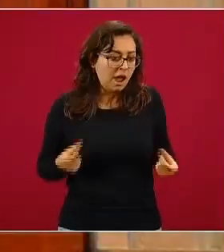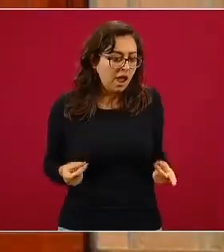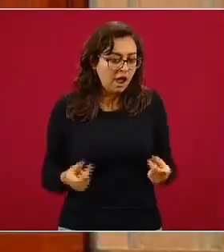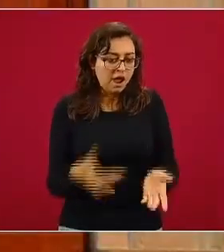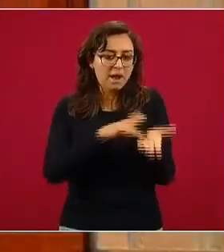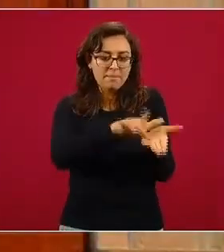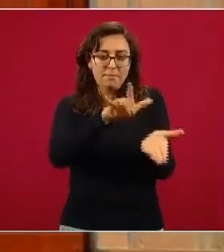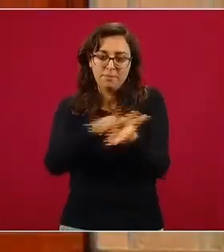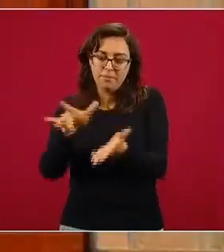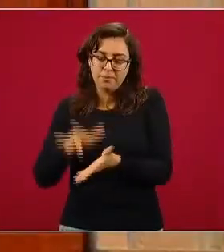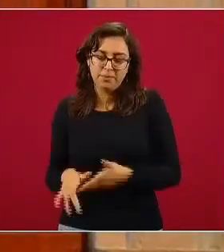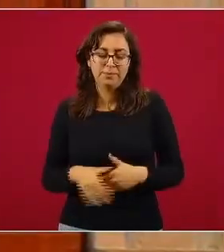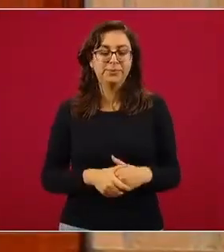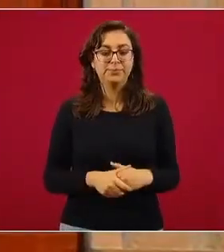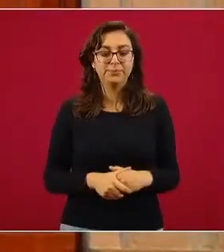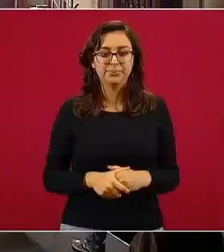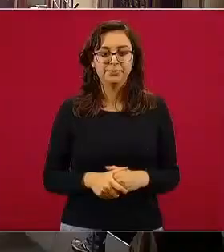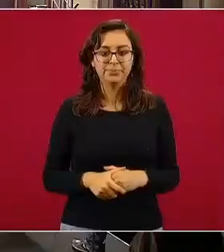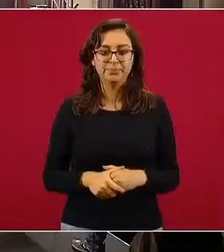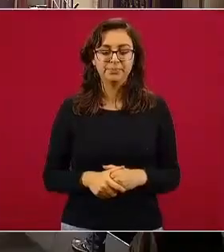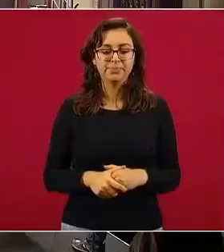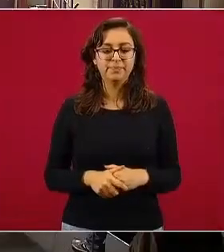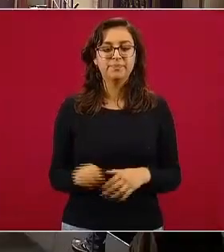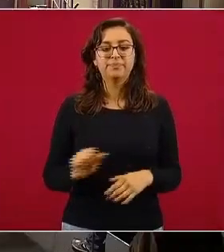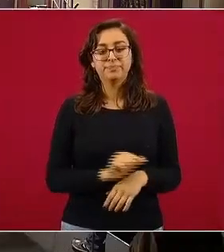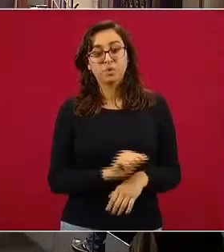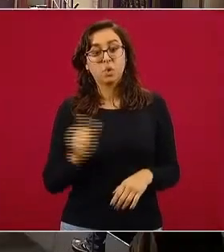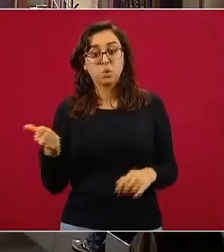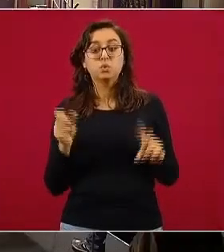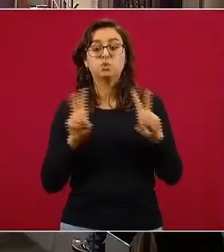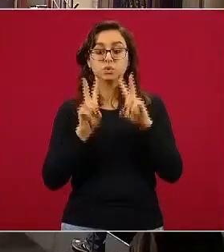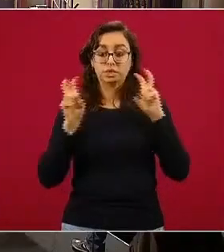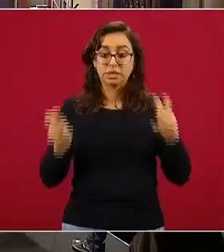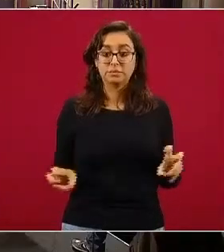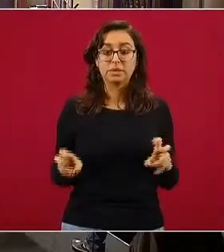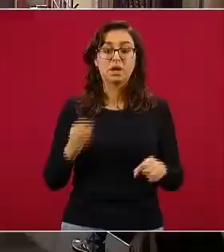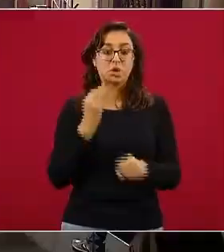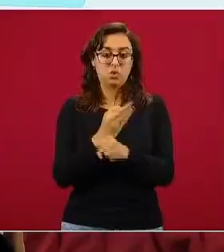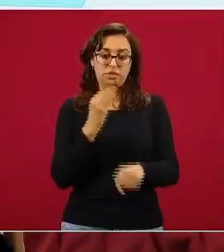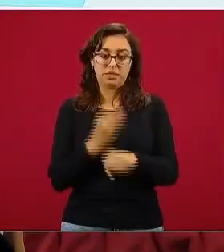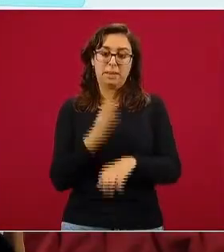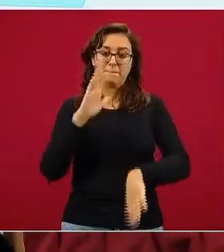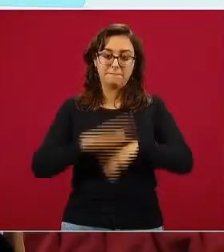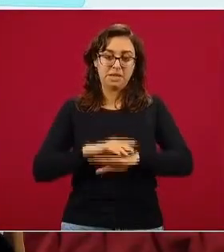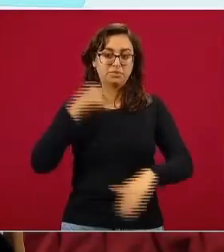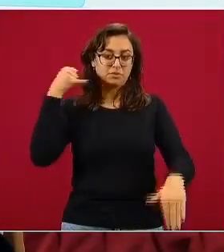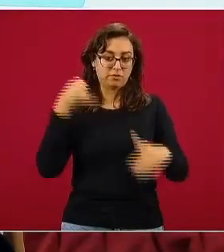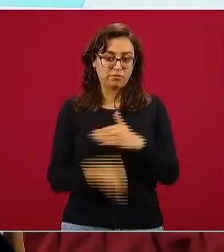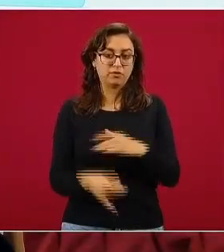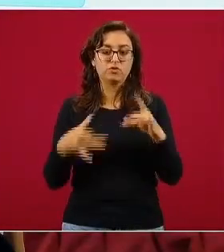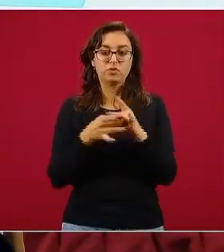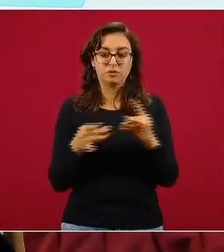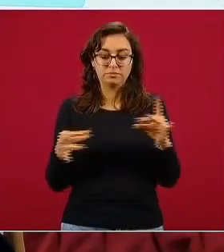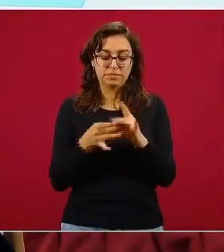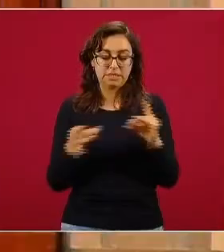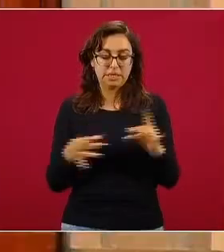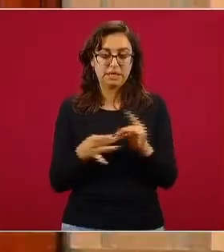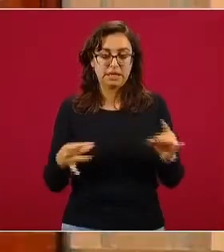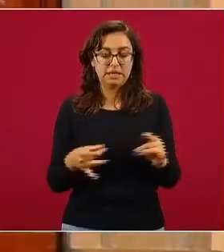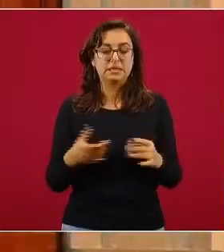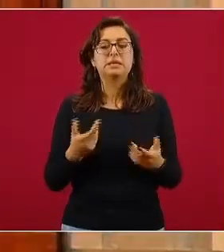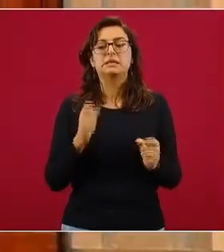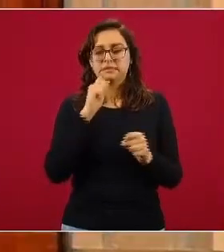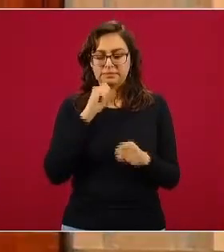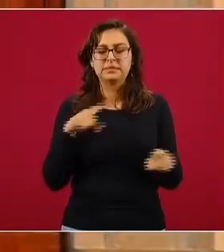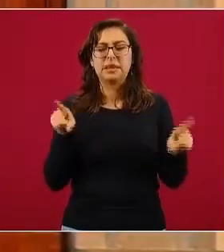para reforzar estas estrategias. El otro componente, que es el que vamos a dar un poco más de detalle, también se presentó